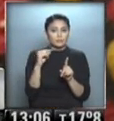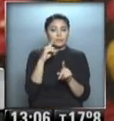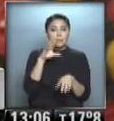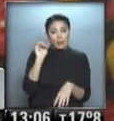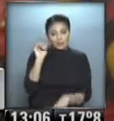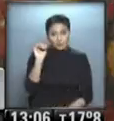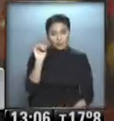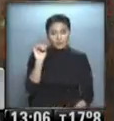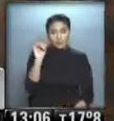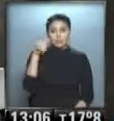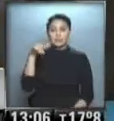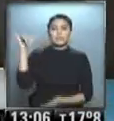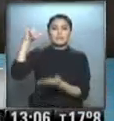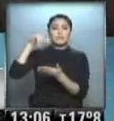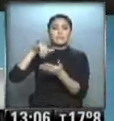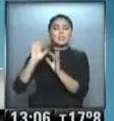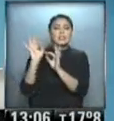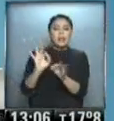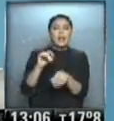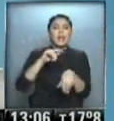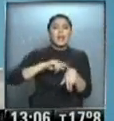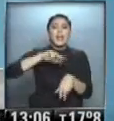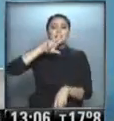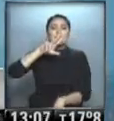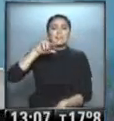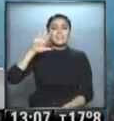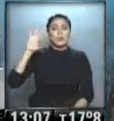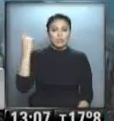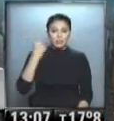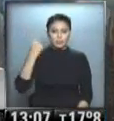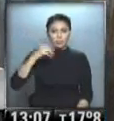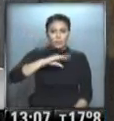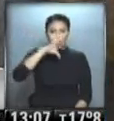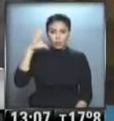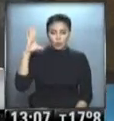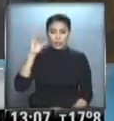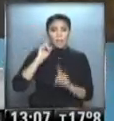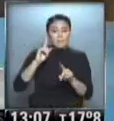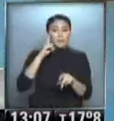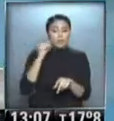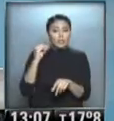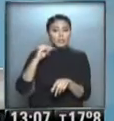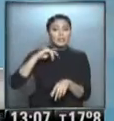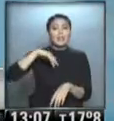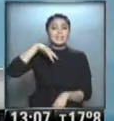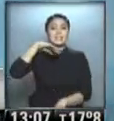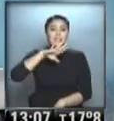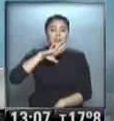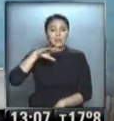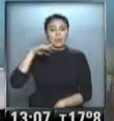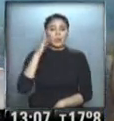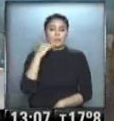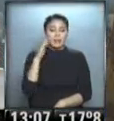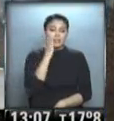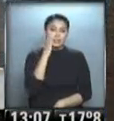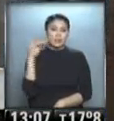el día martes, es decir, llegó a las 3:50 de la mañana, y el mismo día martes a las 7:25 de la tarde, el vuelo siguió